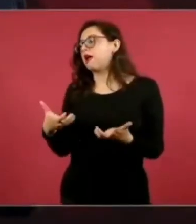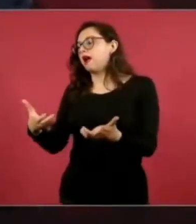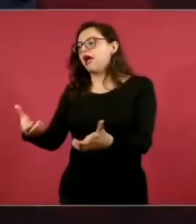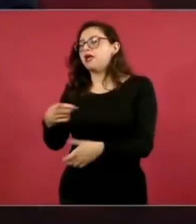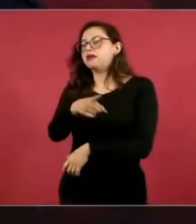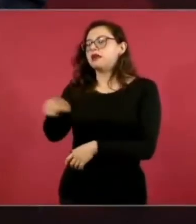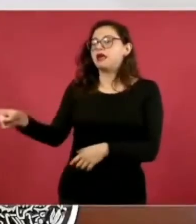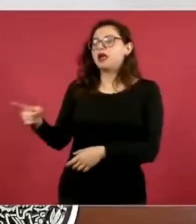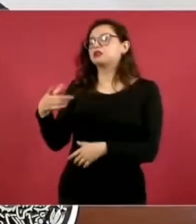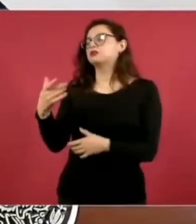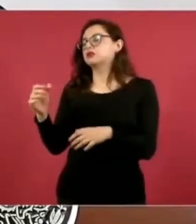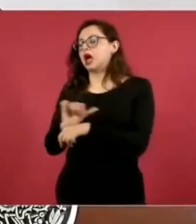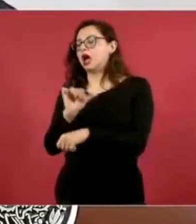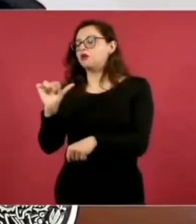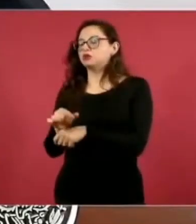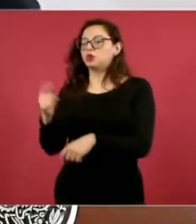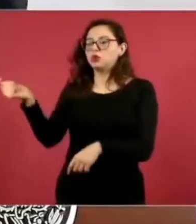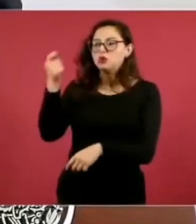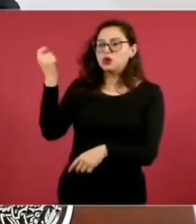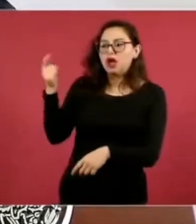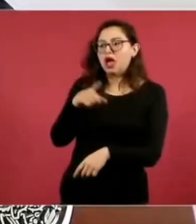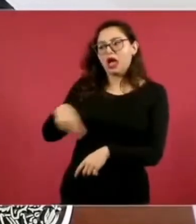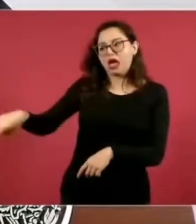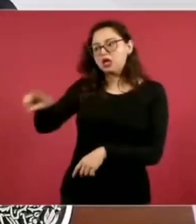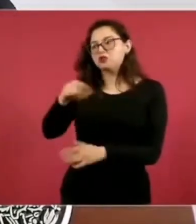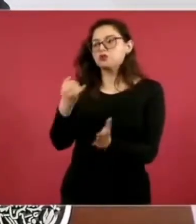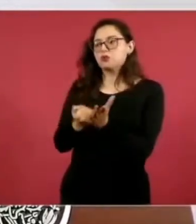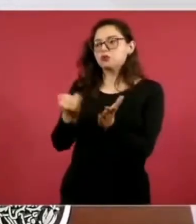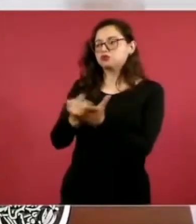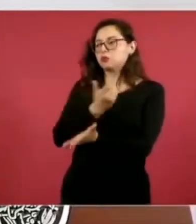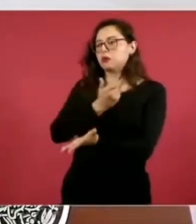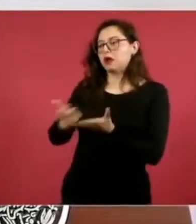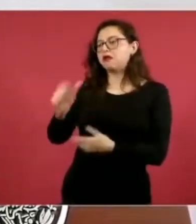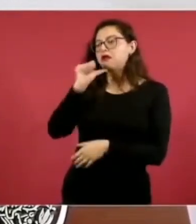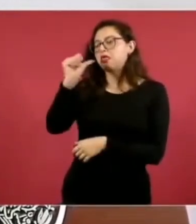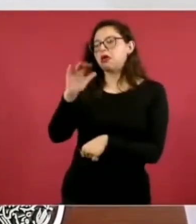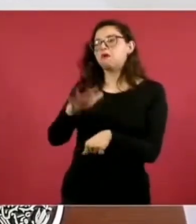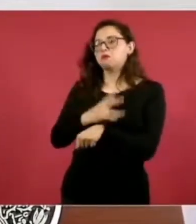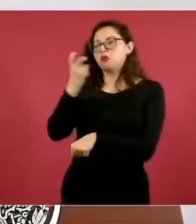los viene no pagan impuestos